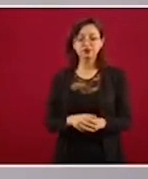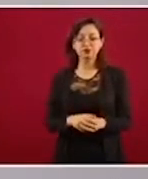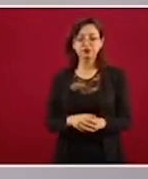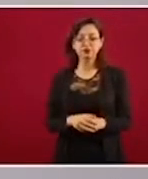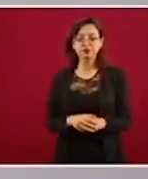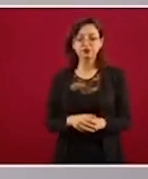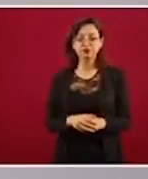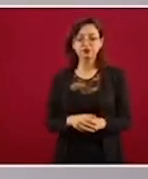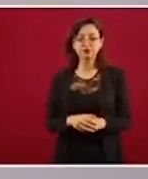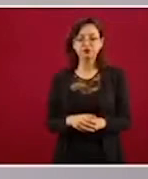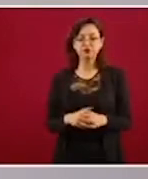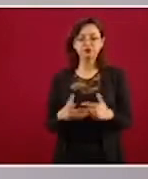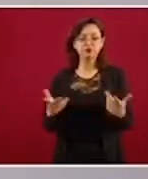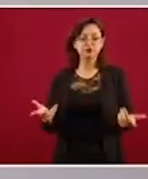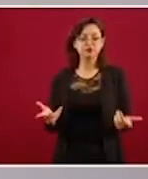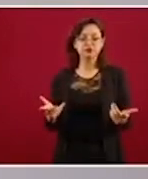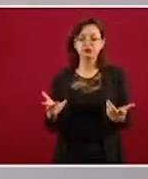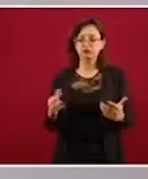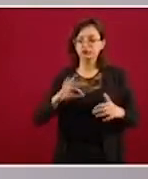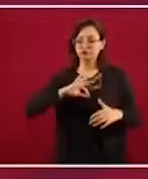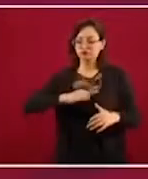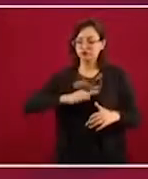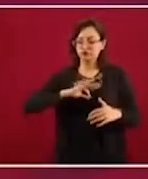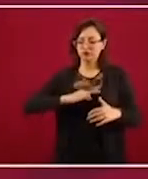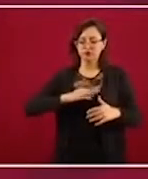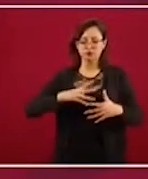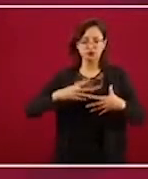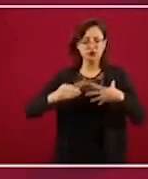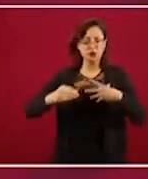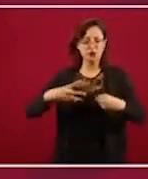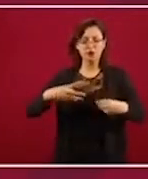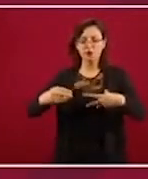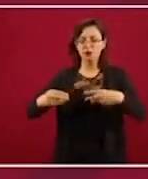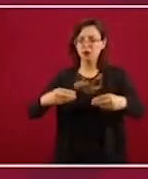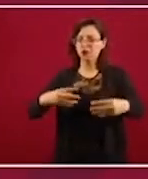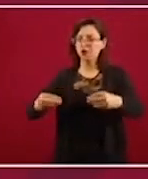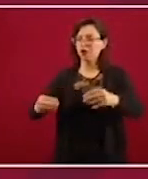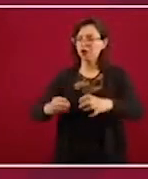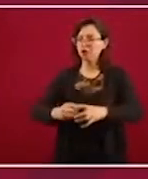se desbordó la epidemia,